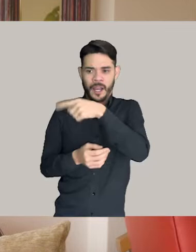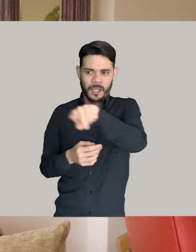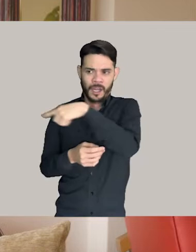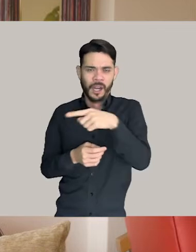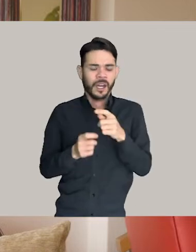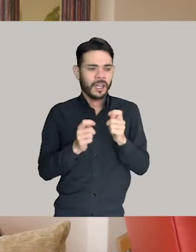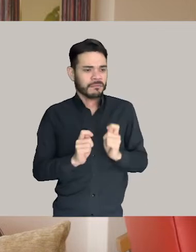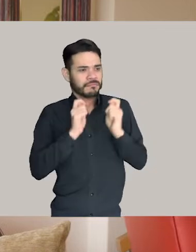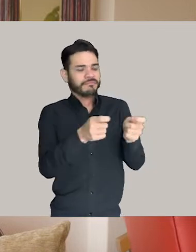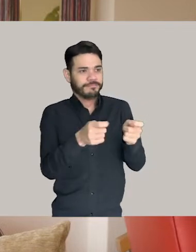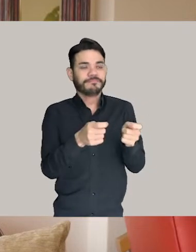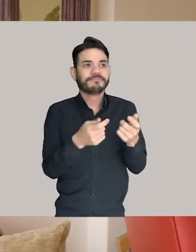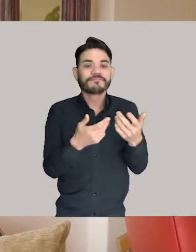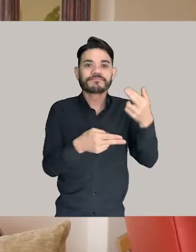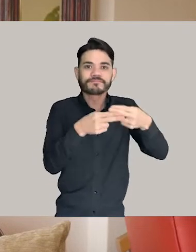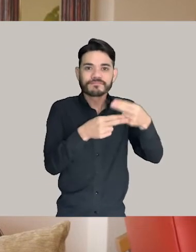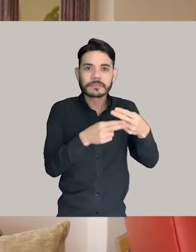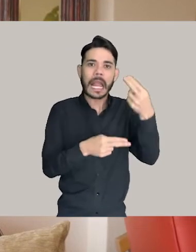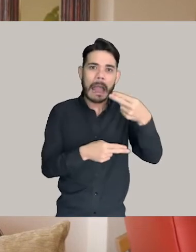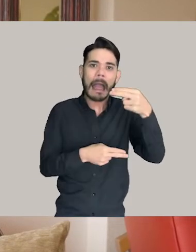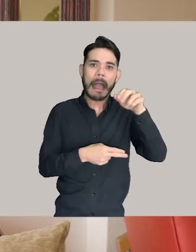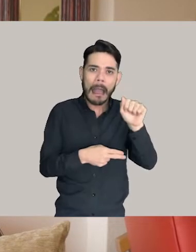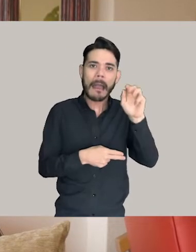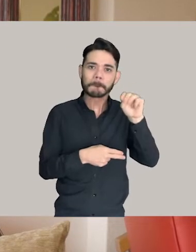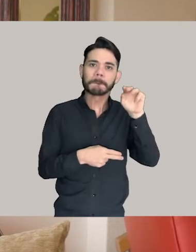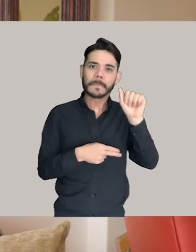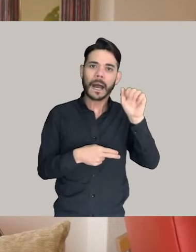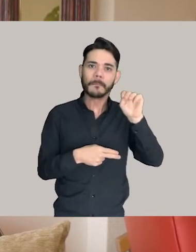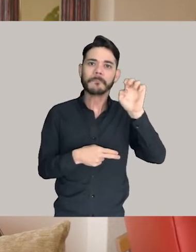a decir amamelis